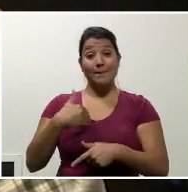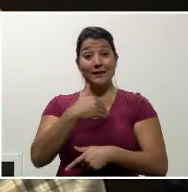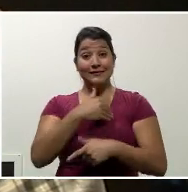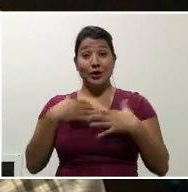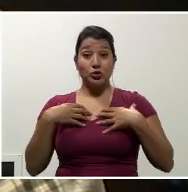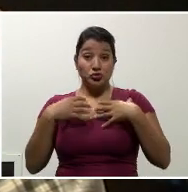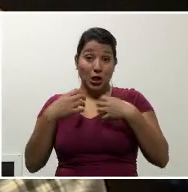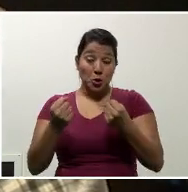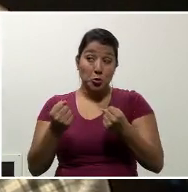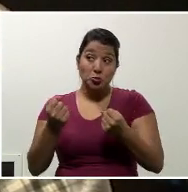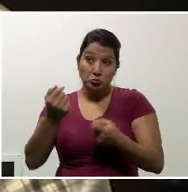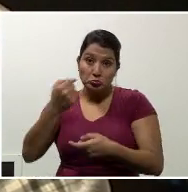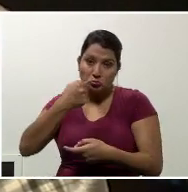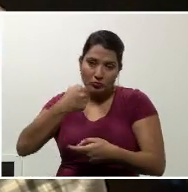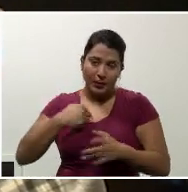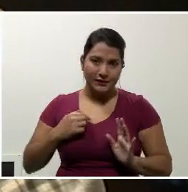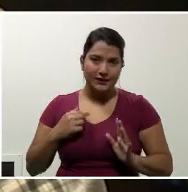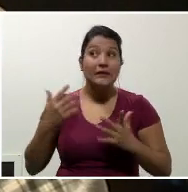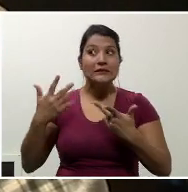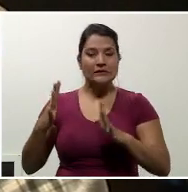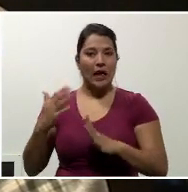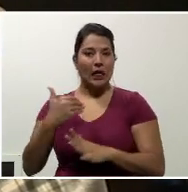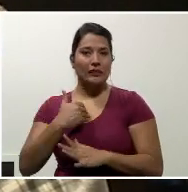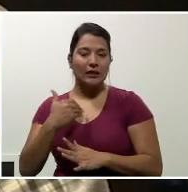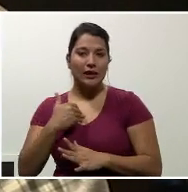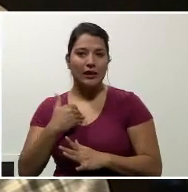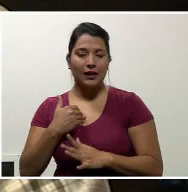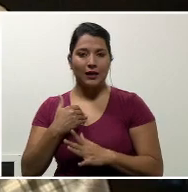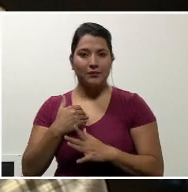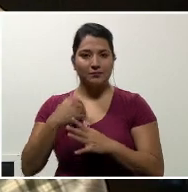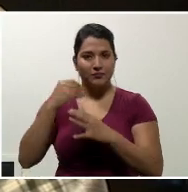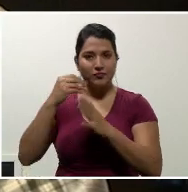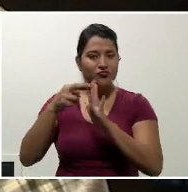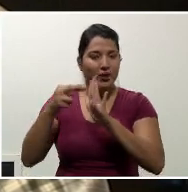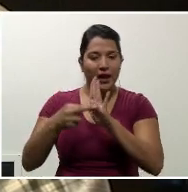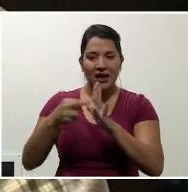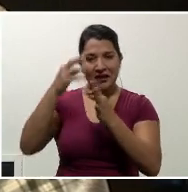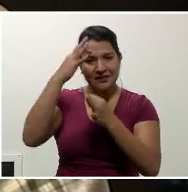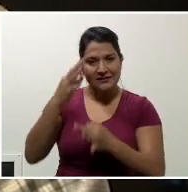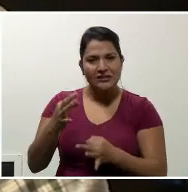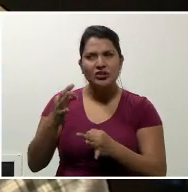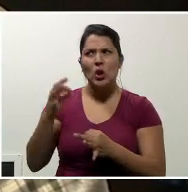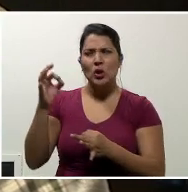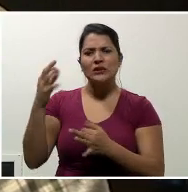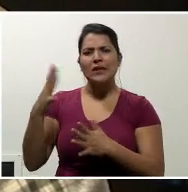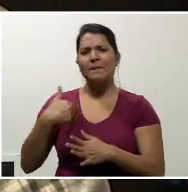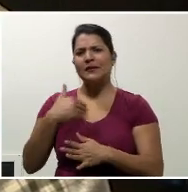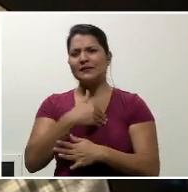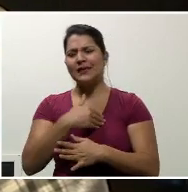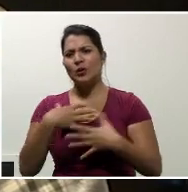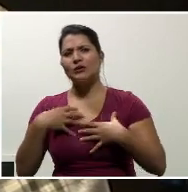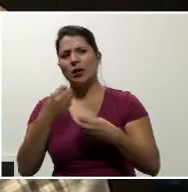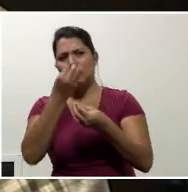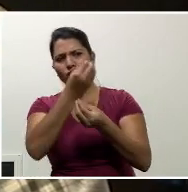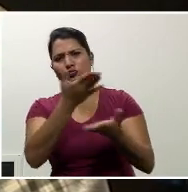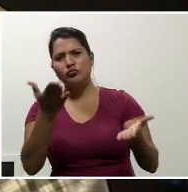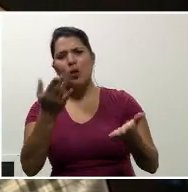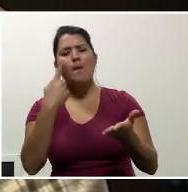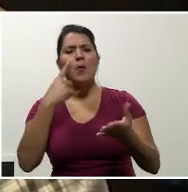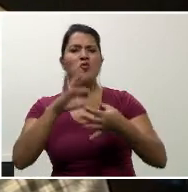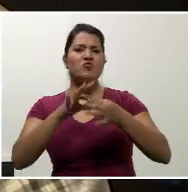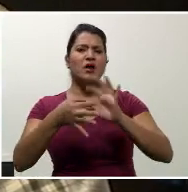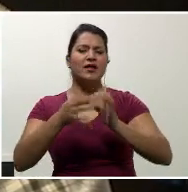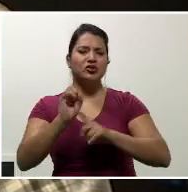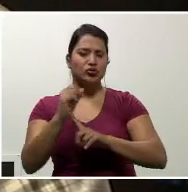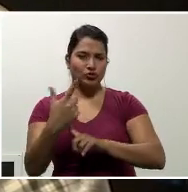dirá en su momento, aunque ya tiene políticas y las ha estado transmitiendo vía redes sociales y WhatsApp, el Ministerio de